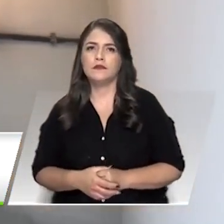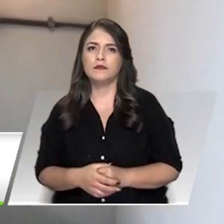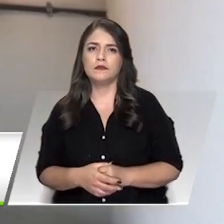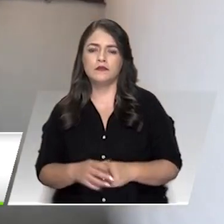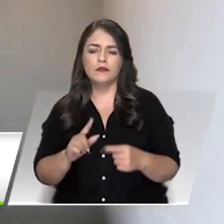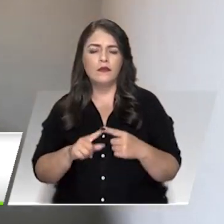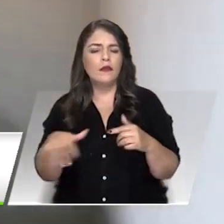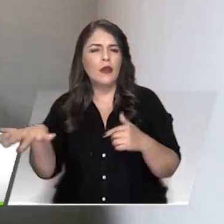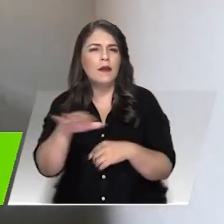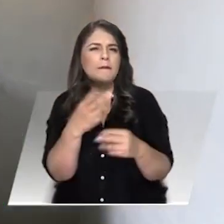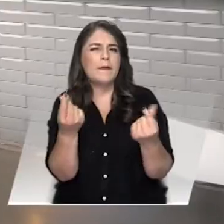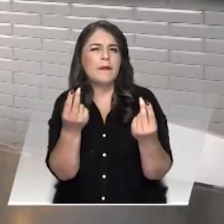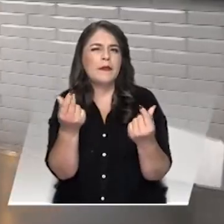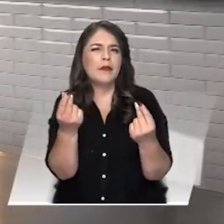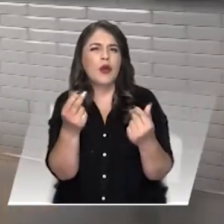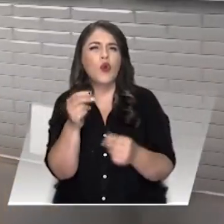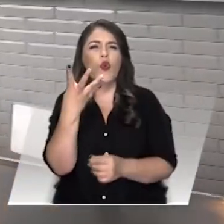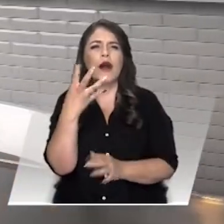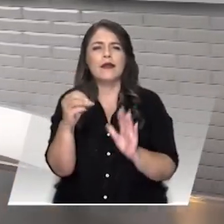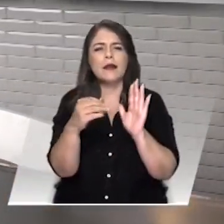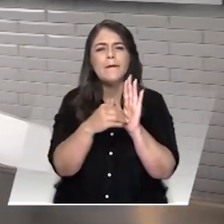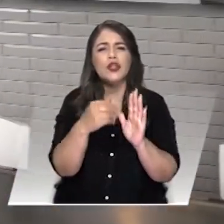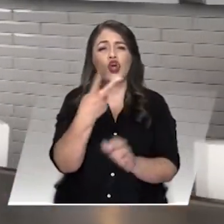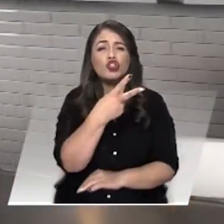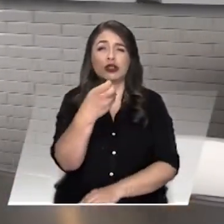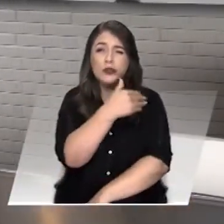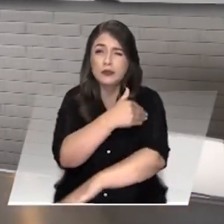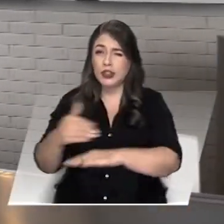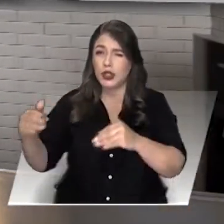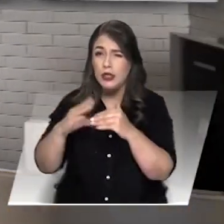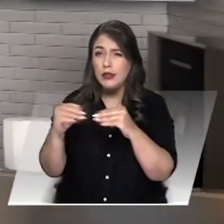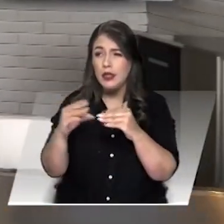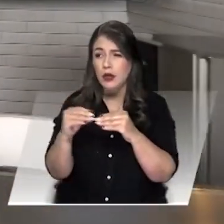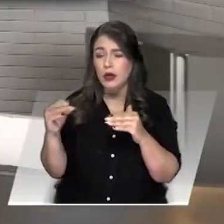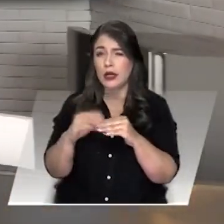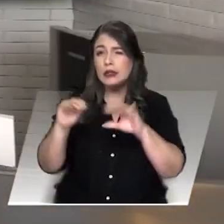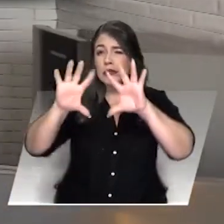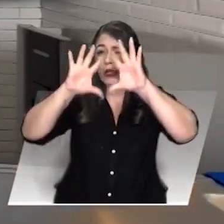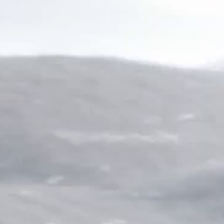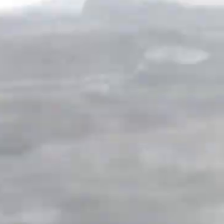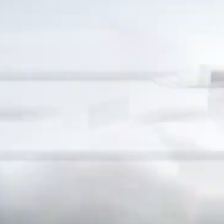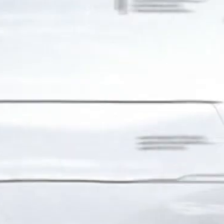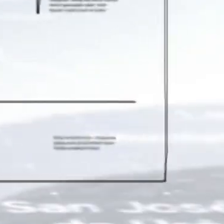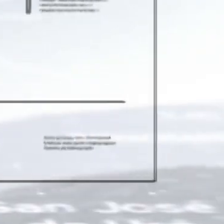industria estima ingresos totales de $40.200 millones en todo el mundo.